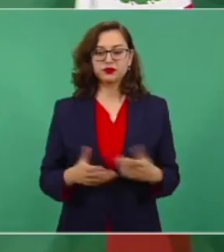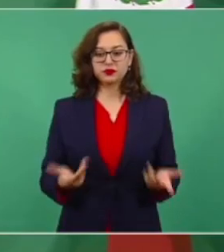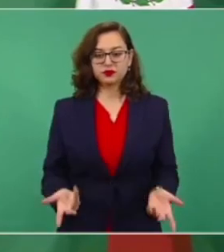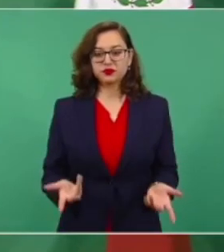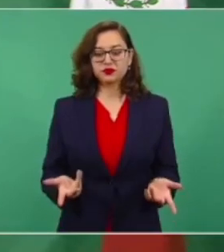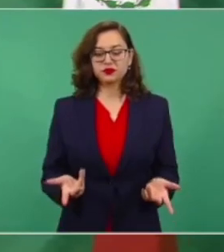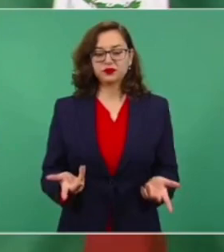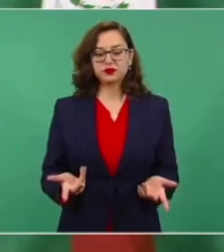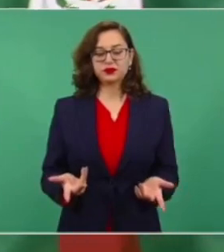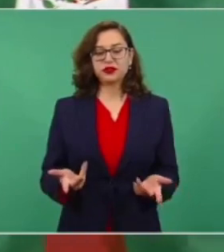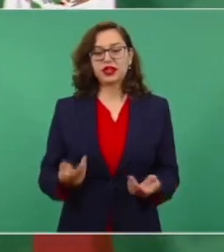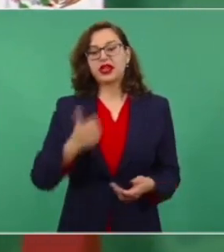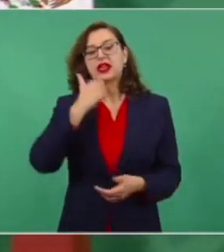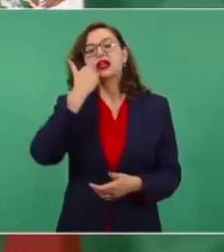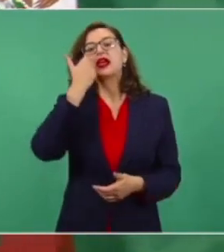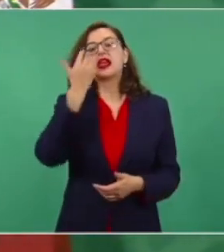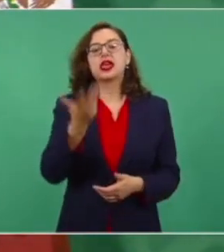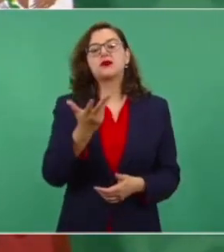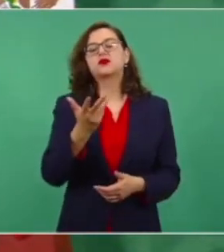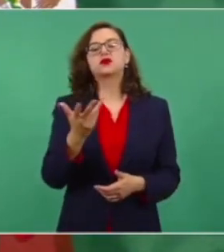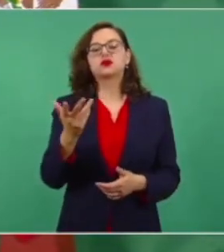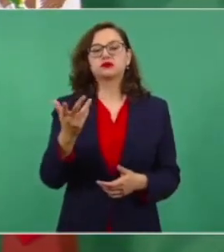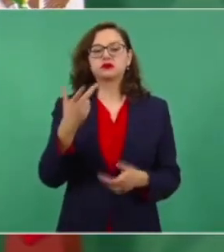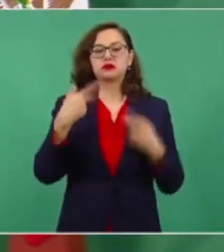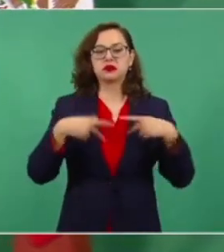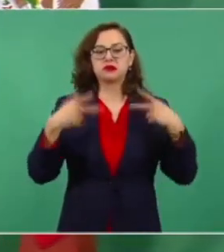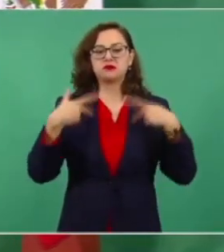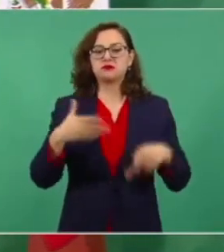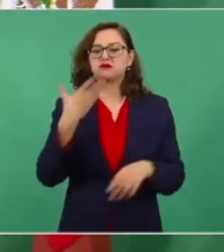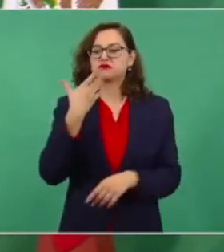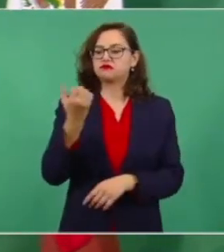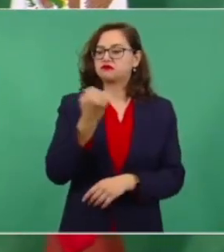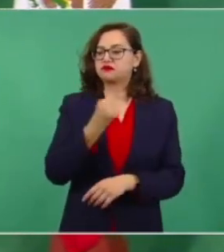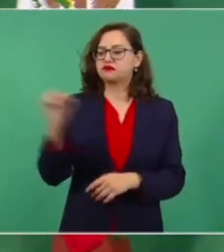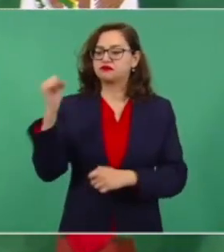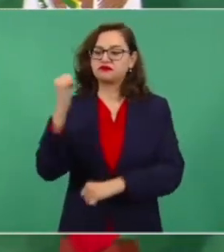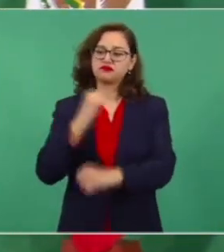muchos. Julio César Chávez, gran boxeador,